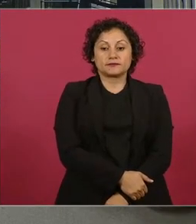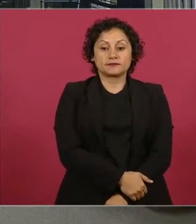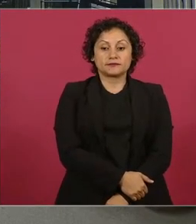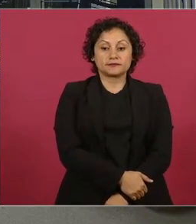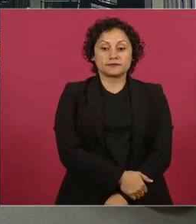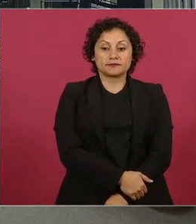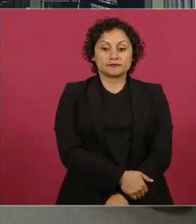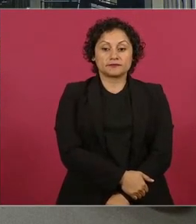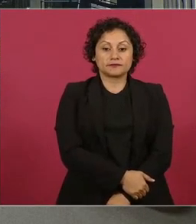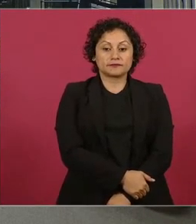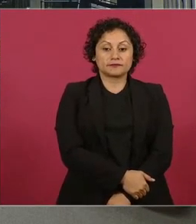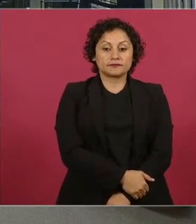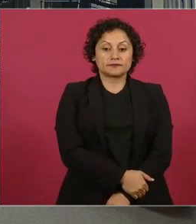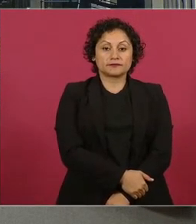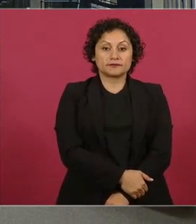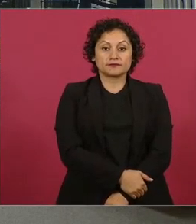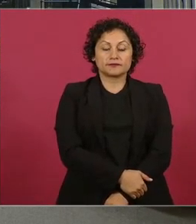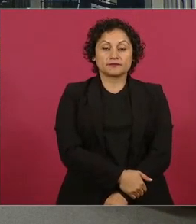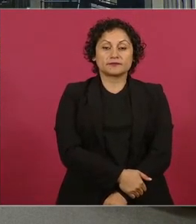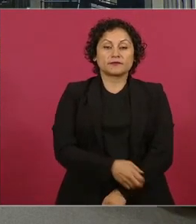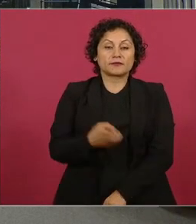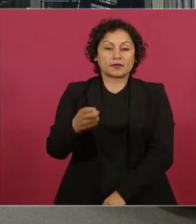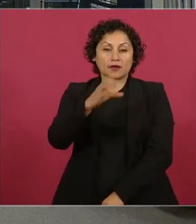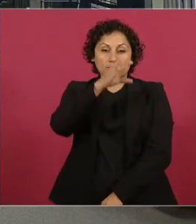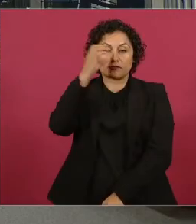Es de antier.